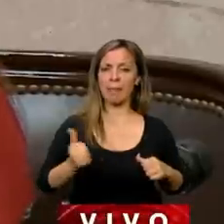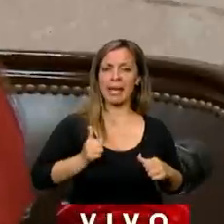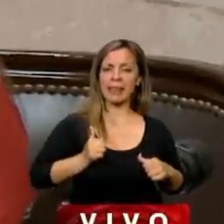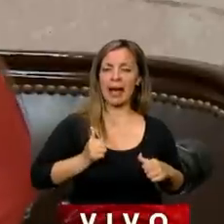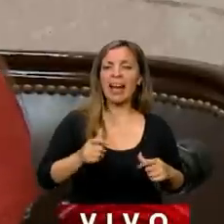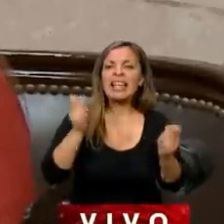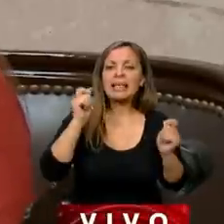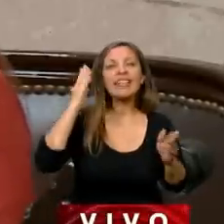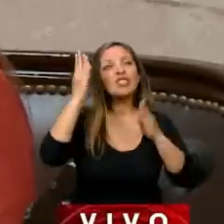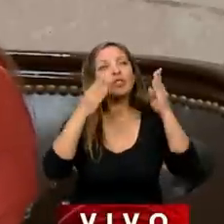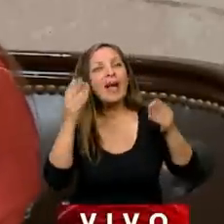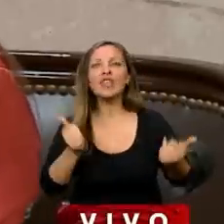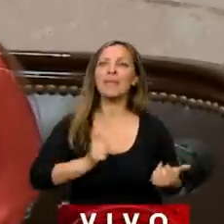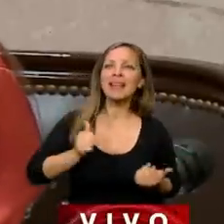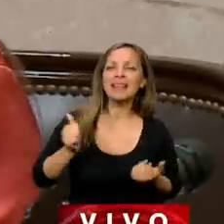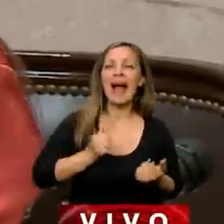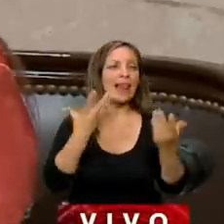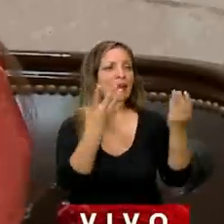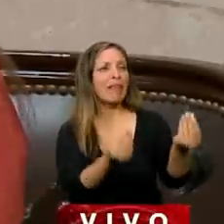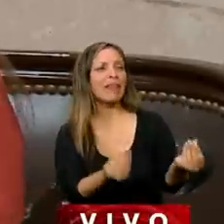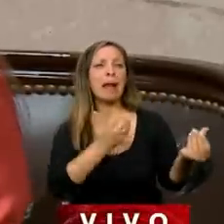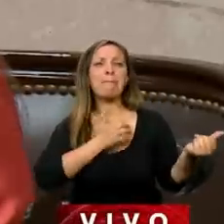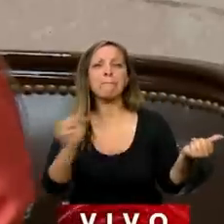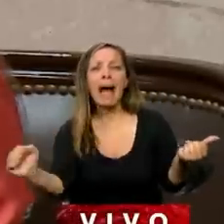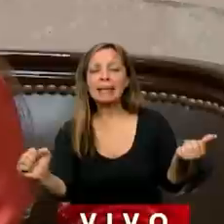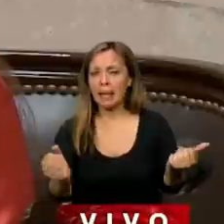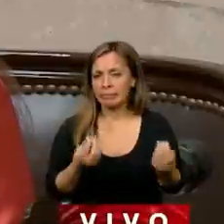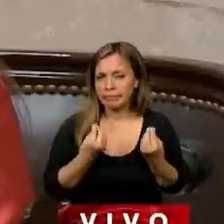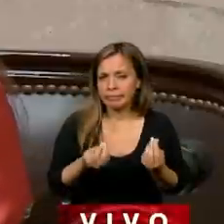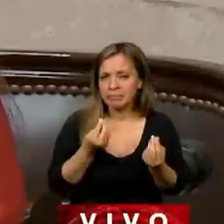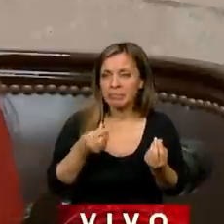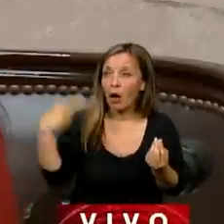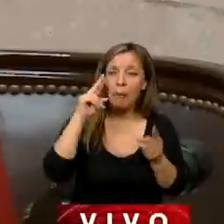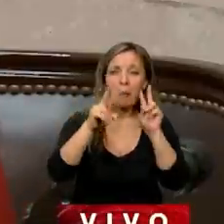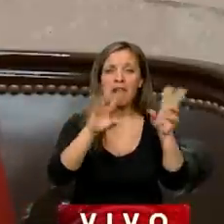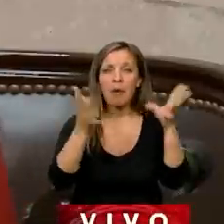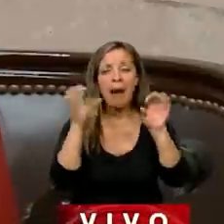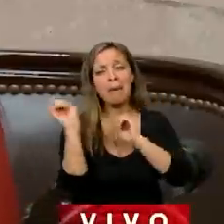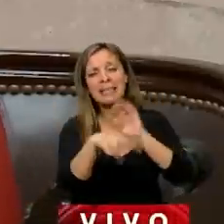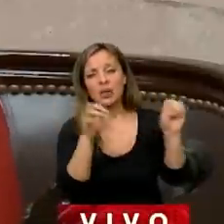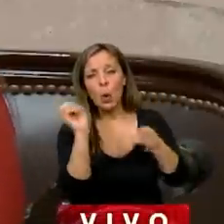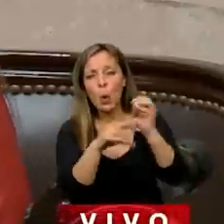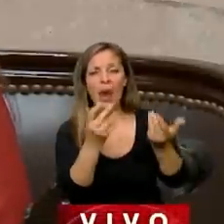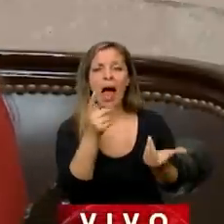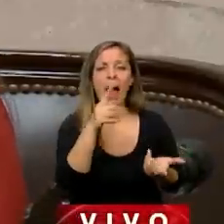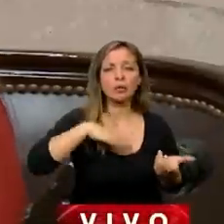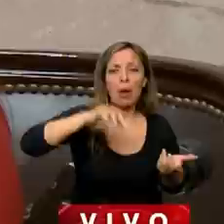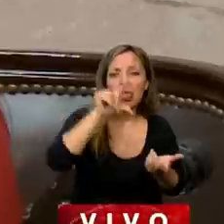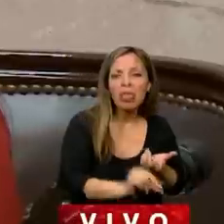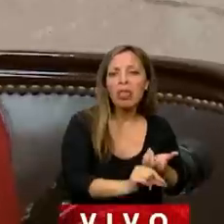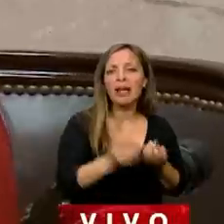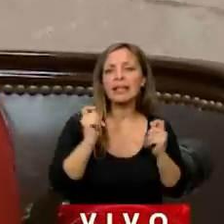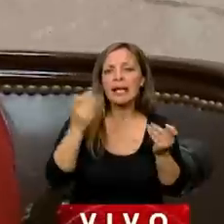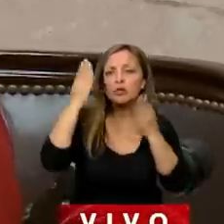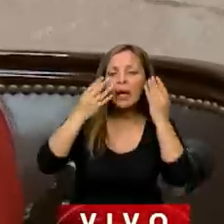querrá ser militar y defender la patria cuando su vocación va a ser basureada y mal pagada? Hoy el presupuesto